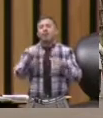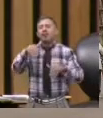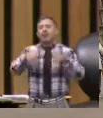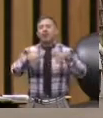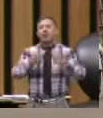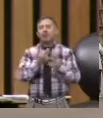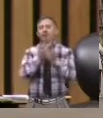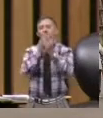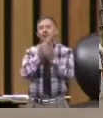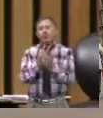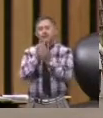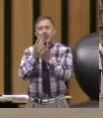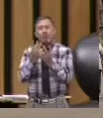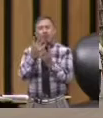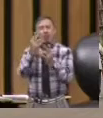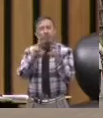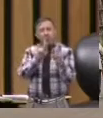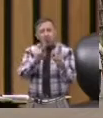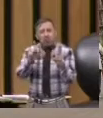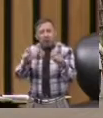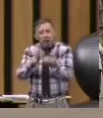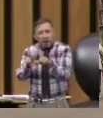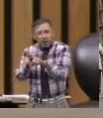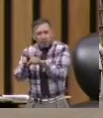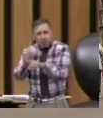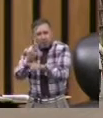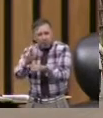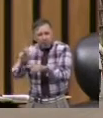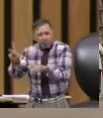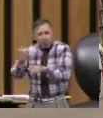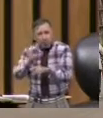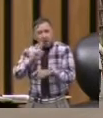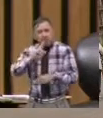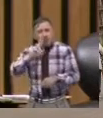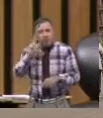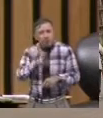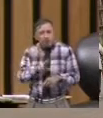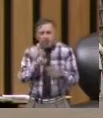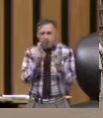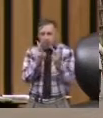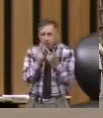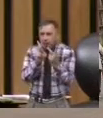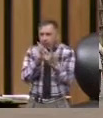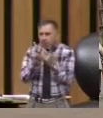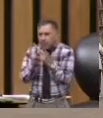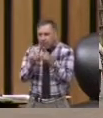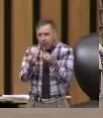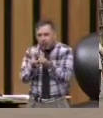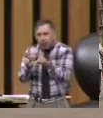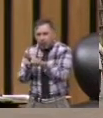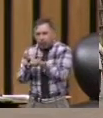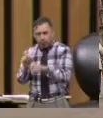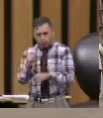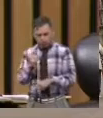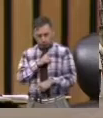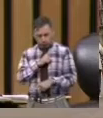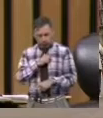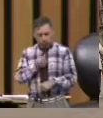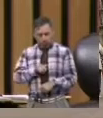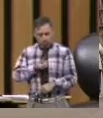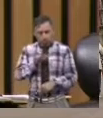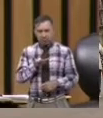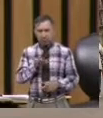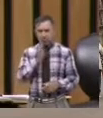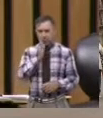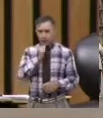de Fiscalización que se trató de respuestas muy similares y casi idénticas, que carecen de espontaneidad, que incluso pudieron